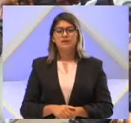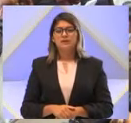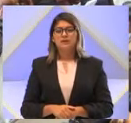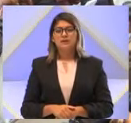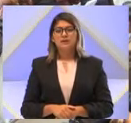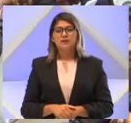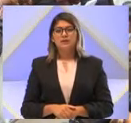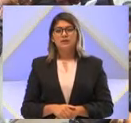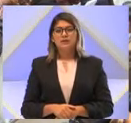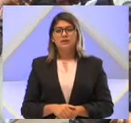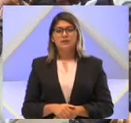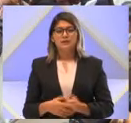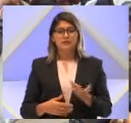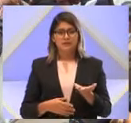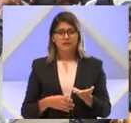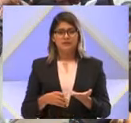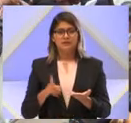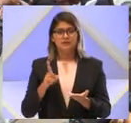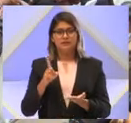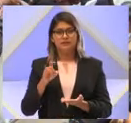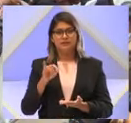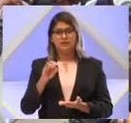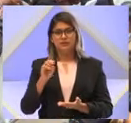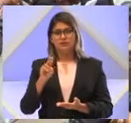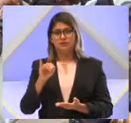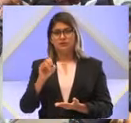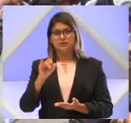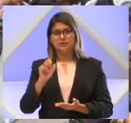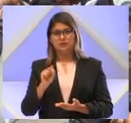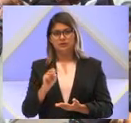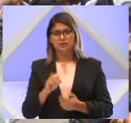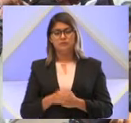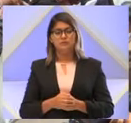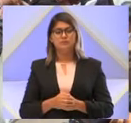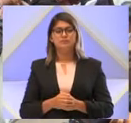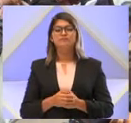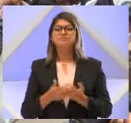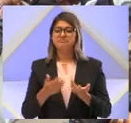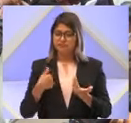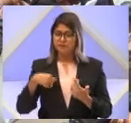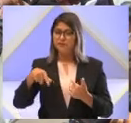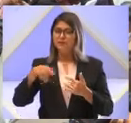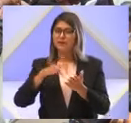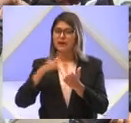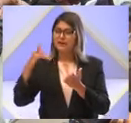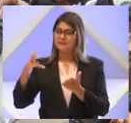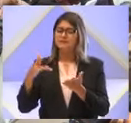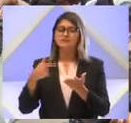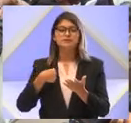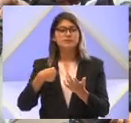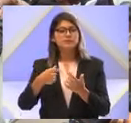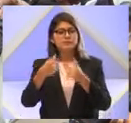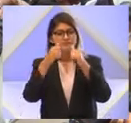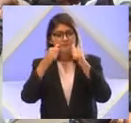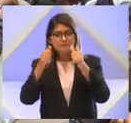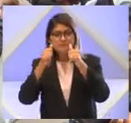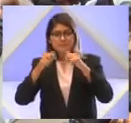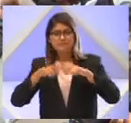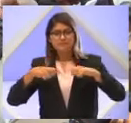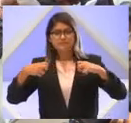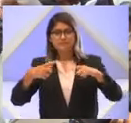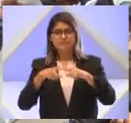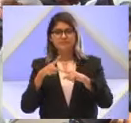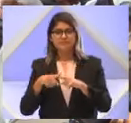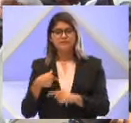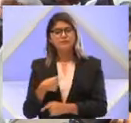inicio gracias escuchando a los diferentes panelistas yo me quedo con ponernos a